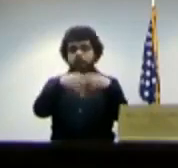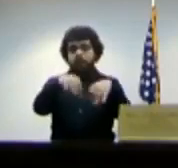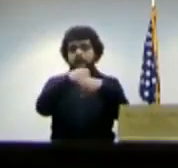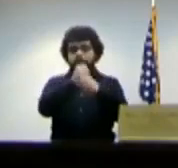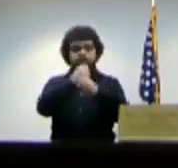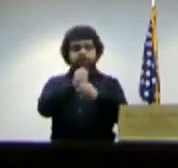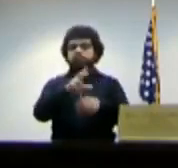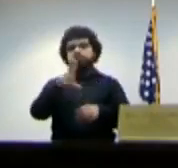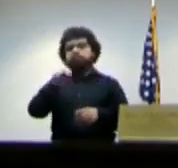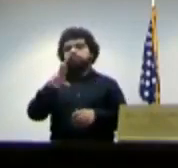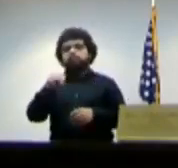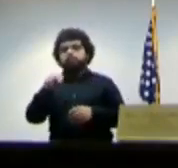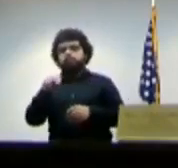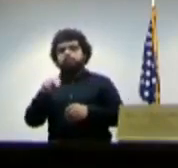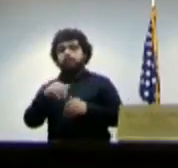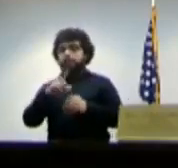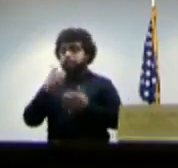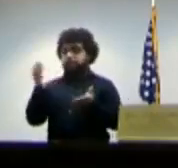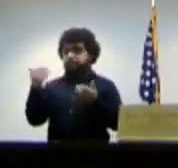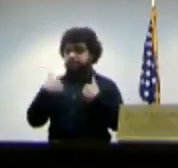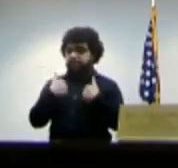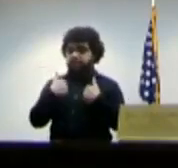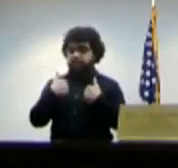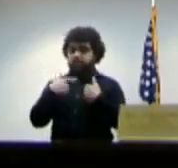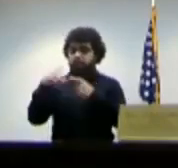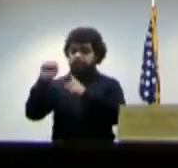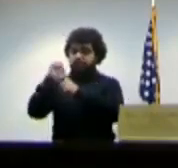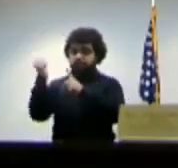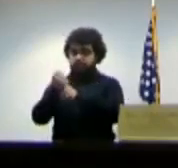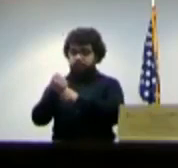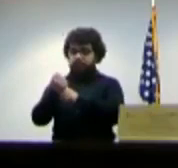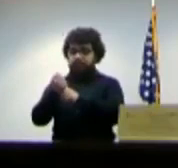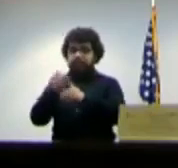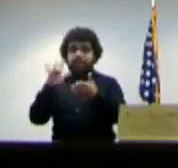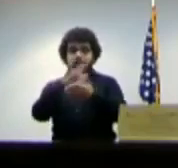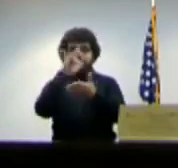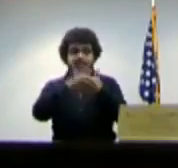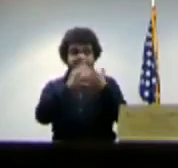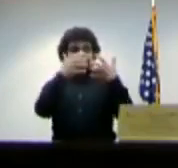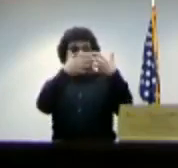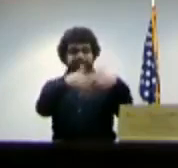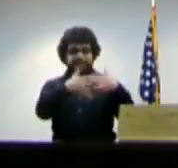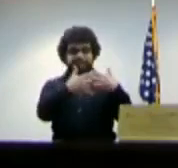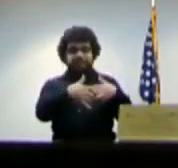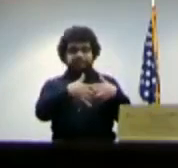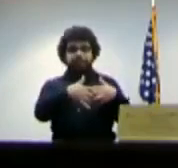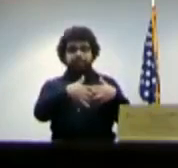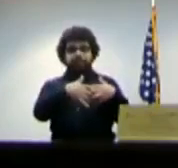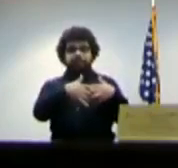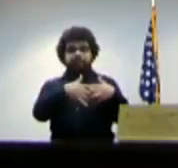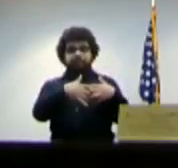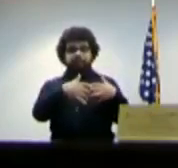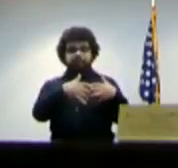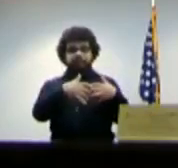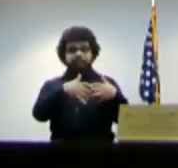habido unos eventos en nuestras unidades generatrices que han causado unas deficiencias de